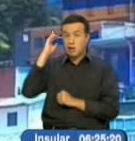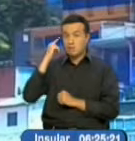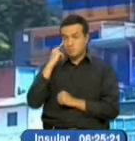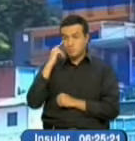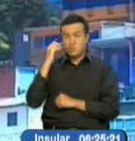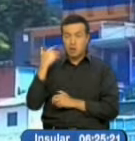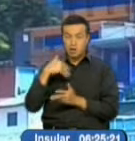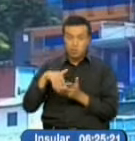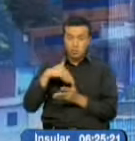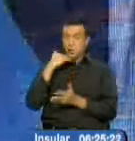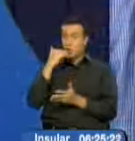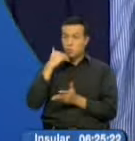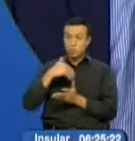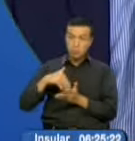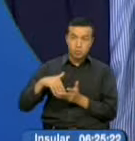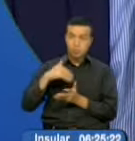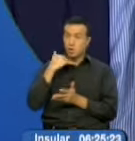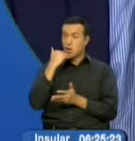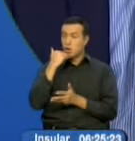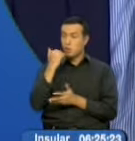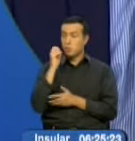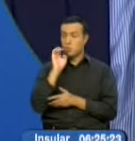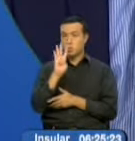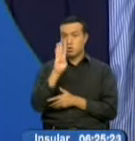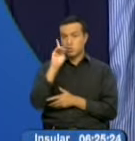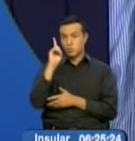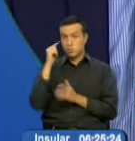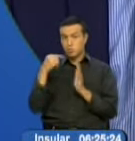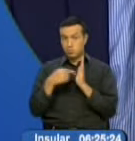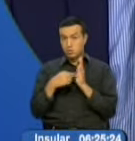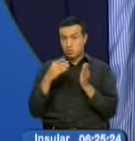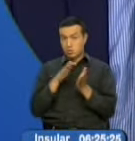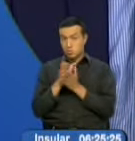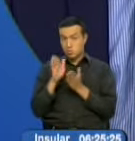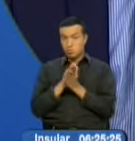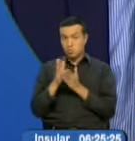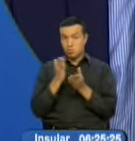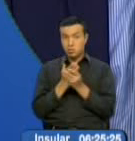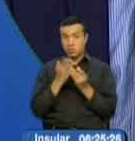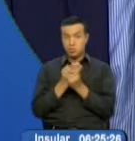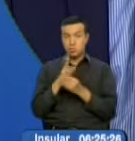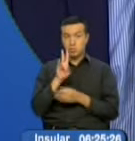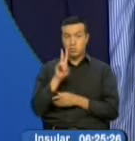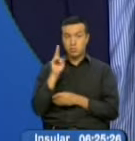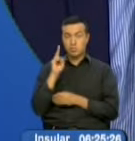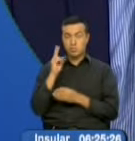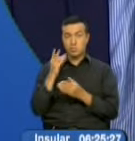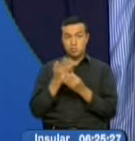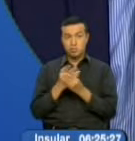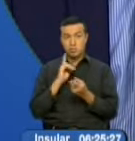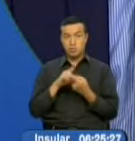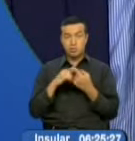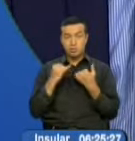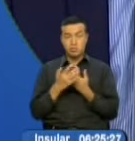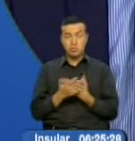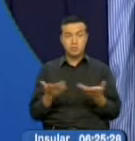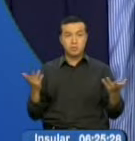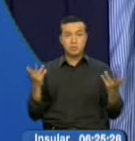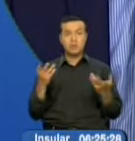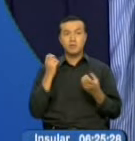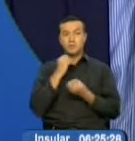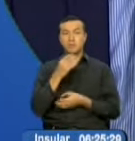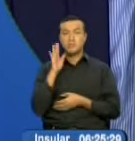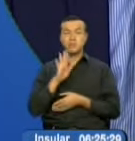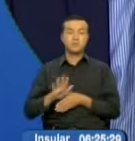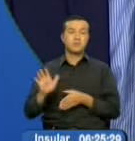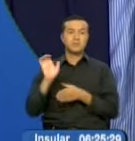sombra de dudas si es que efectivamente hubiera tenido las 41.000 copias de las 41.042 actas que hasta el día de hoy no han sido exhibidas al